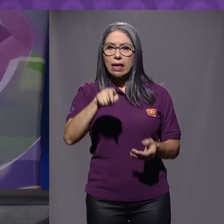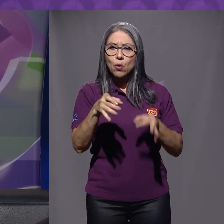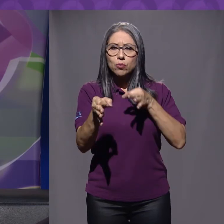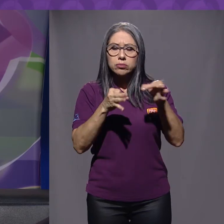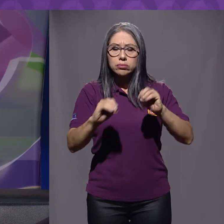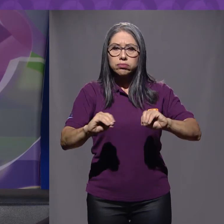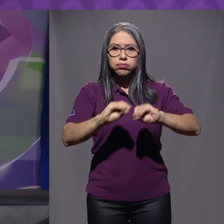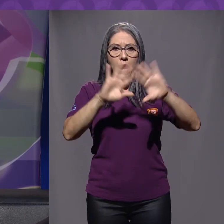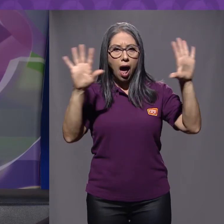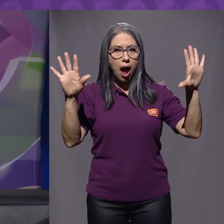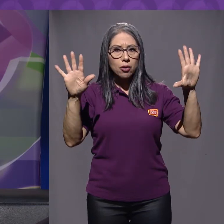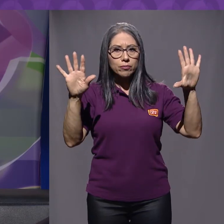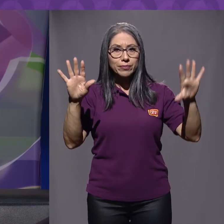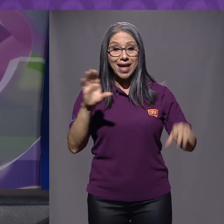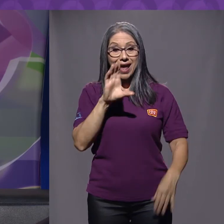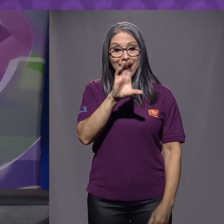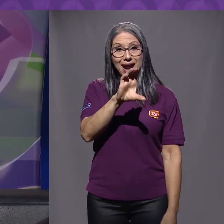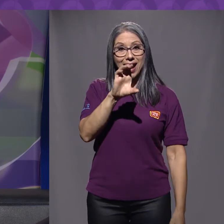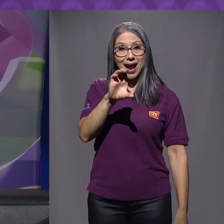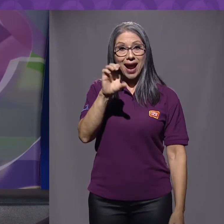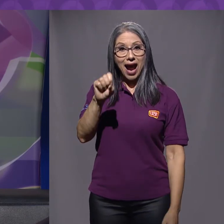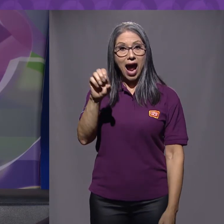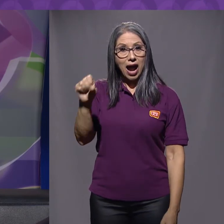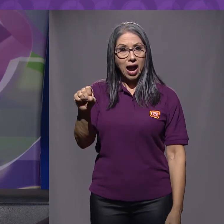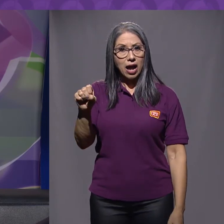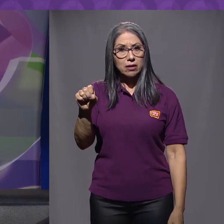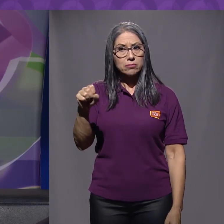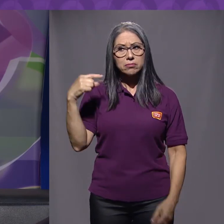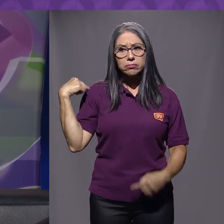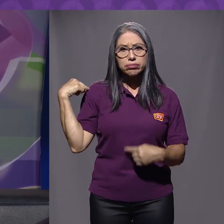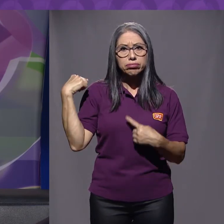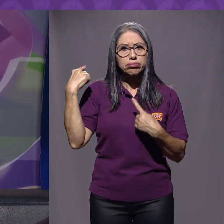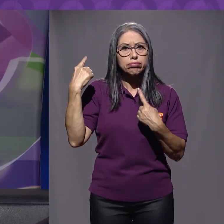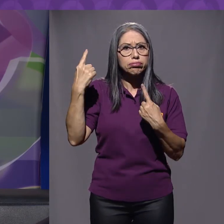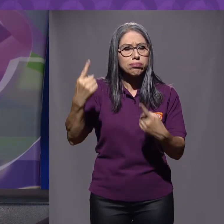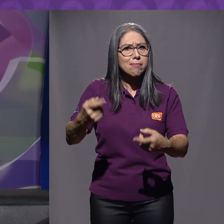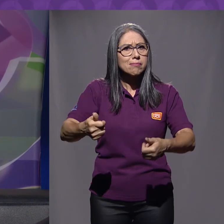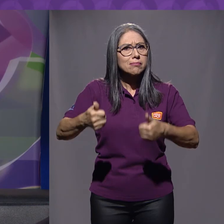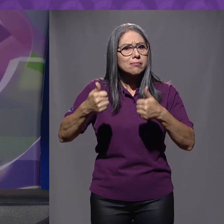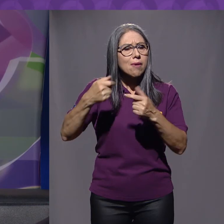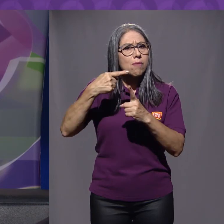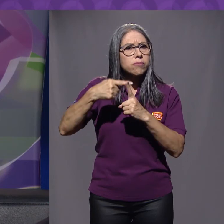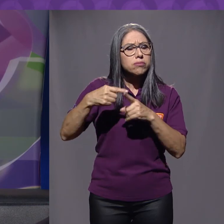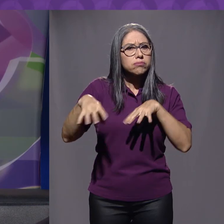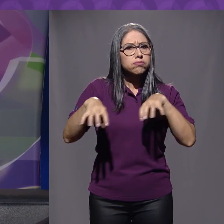en esto tengo que ser claro, la Caja fue y ha sido muy proactiva.